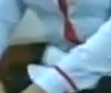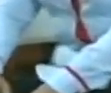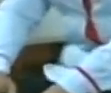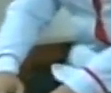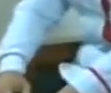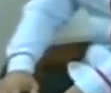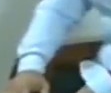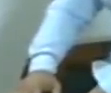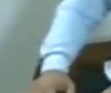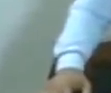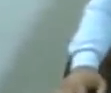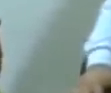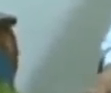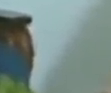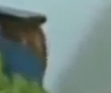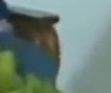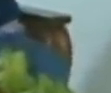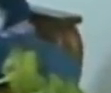país.